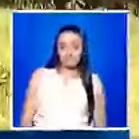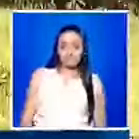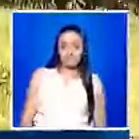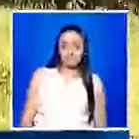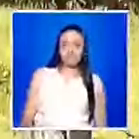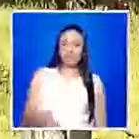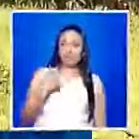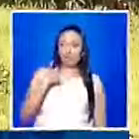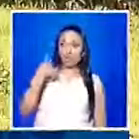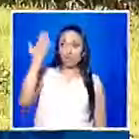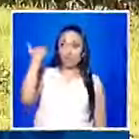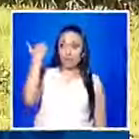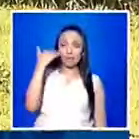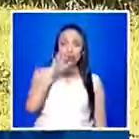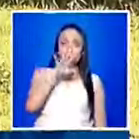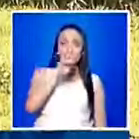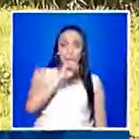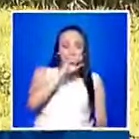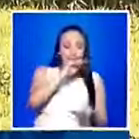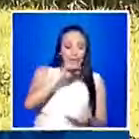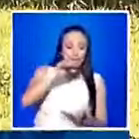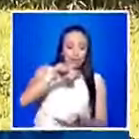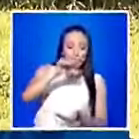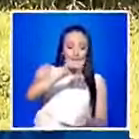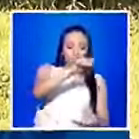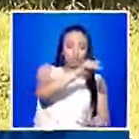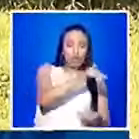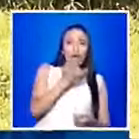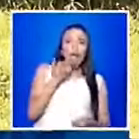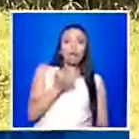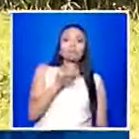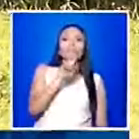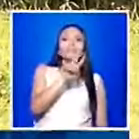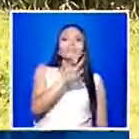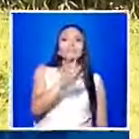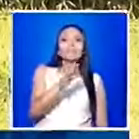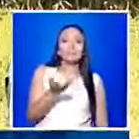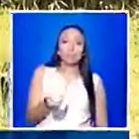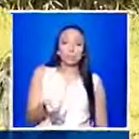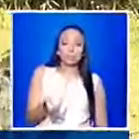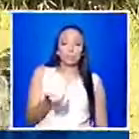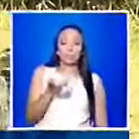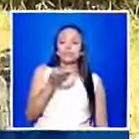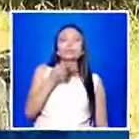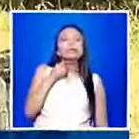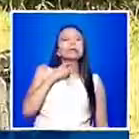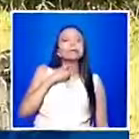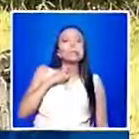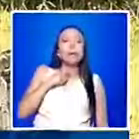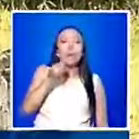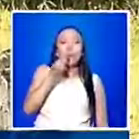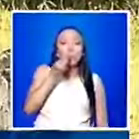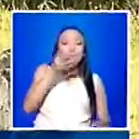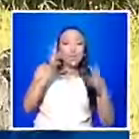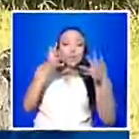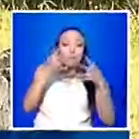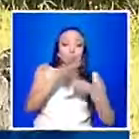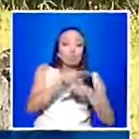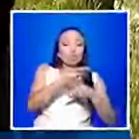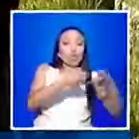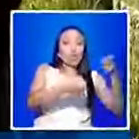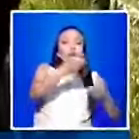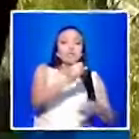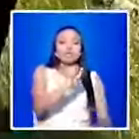Yo estaba produciendo 50 litros, ahora estoy con 25 litros, porque está demasiada seca la hierba y no hay producción de